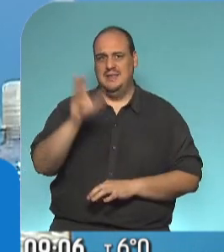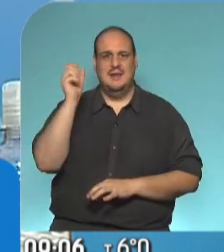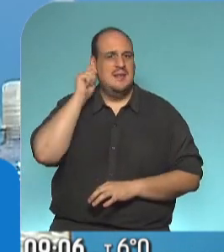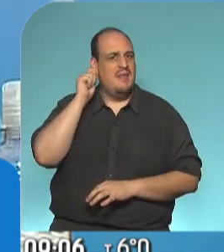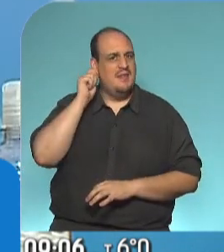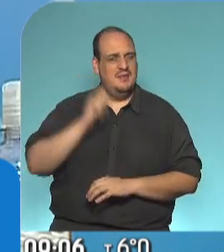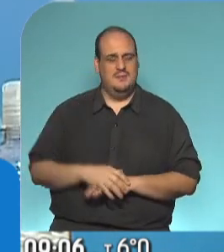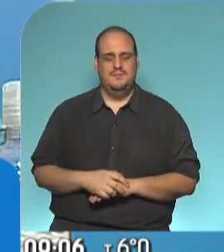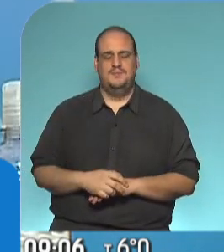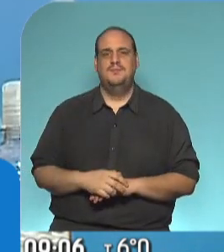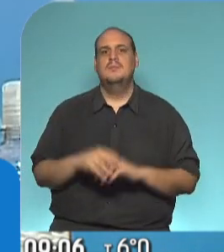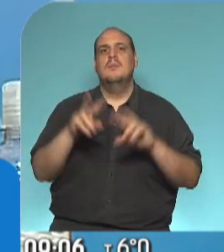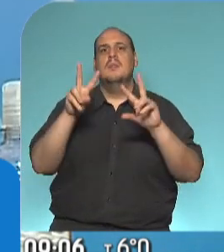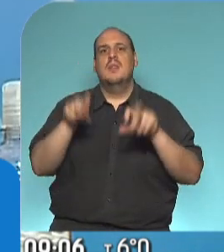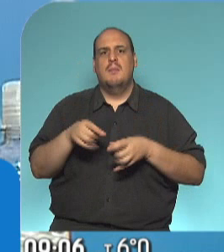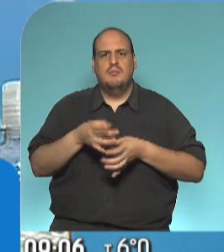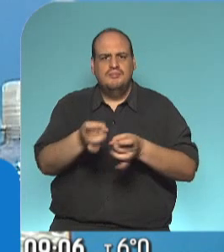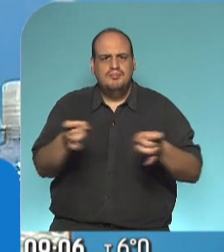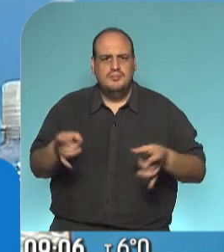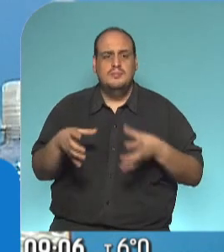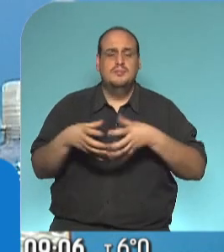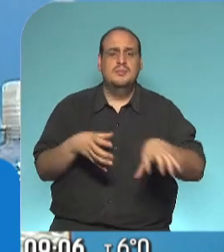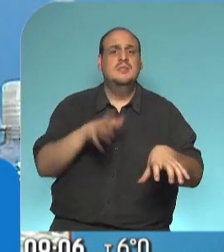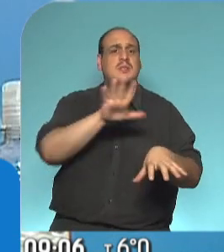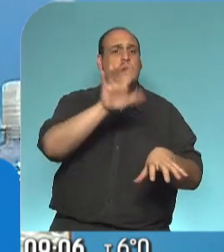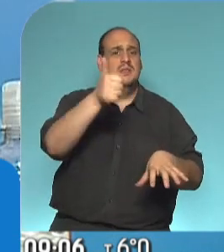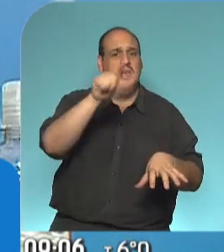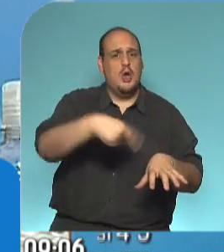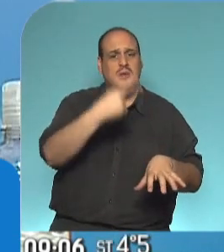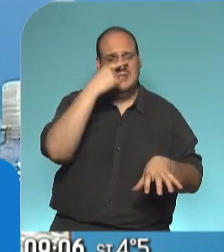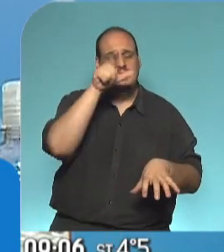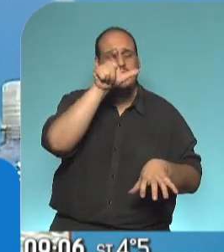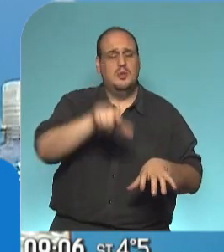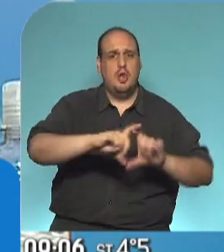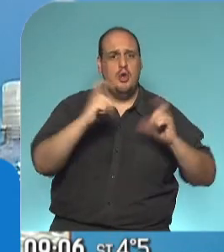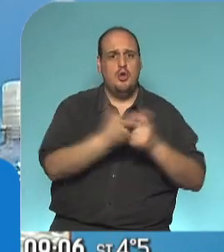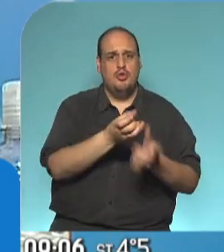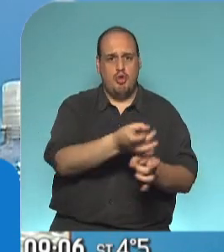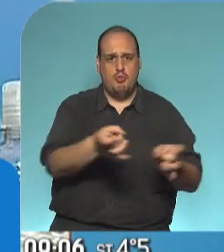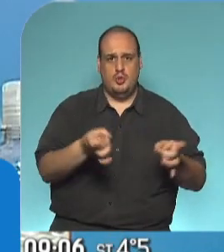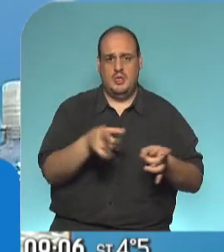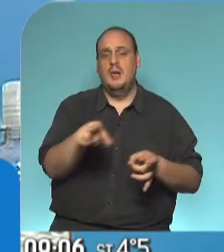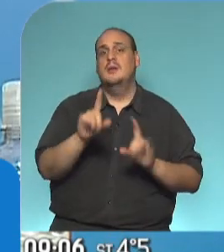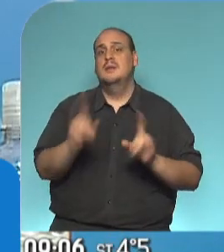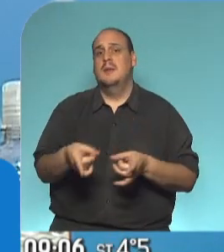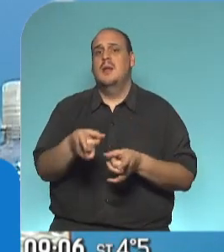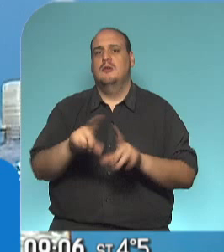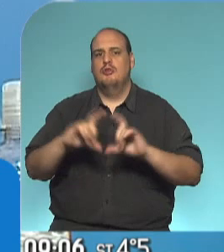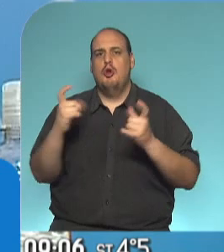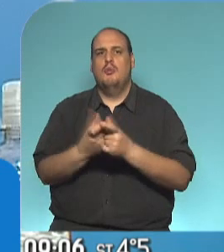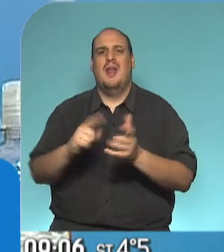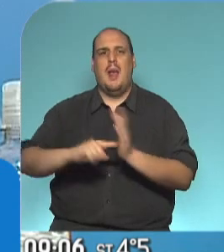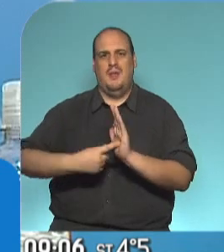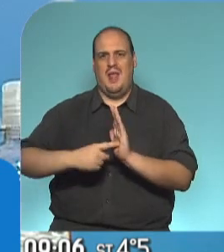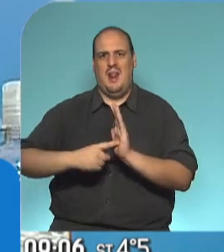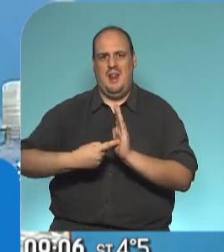años. Con respecto a la transmisión, el 56,7% de tipo comunitaria. Tenemos la transmisión comunitaria en la Ciudad